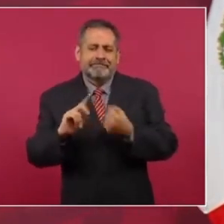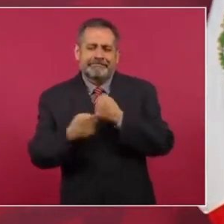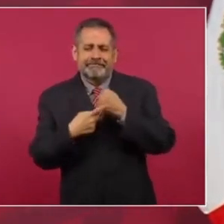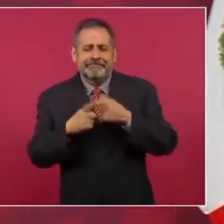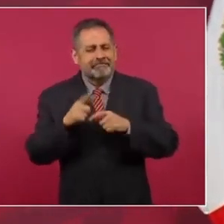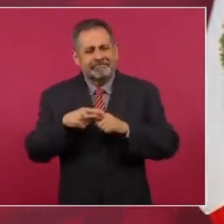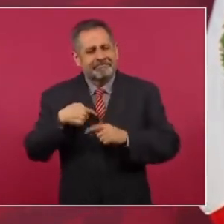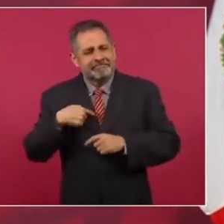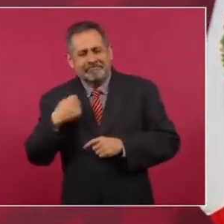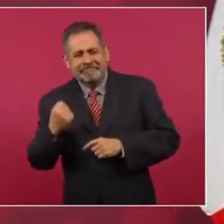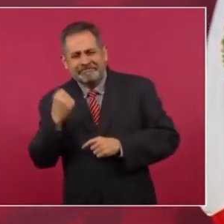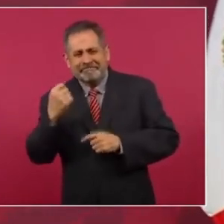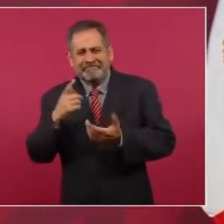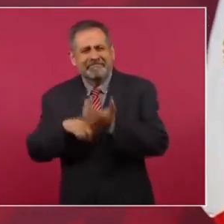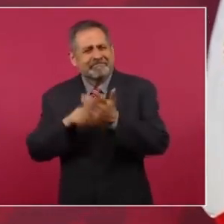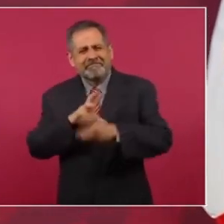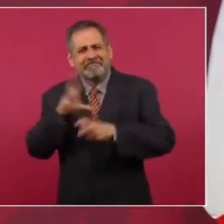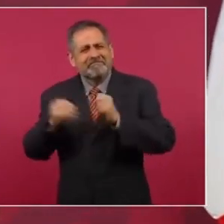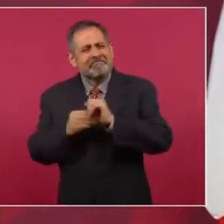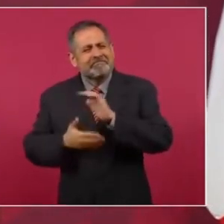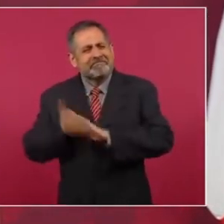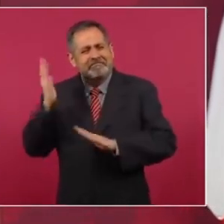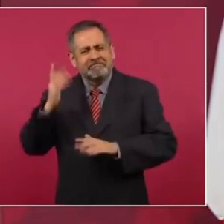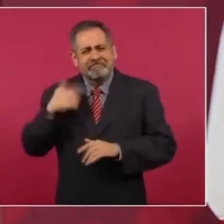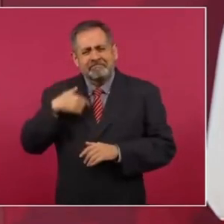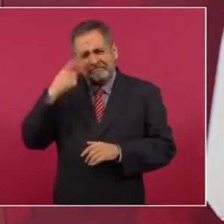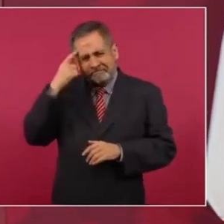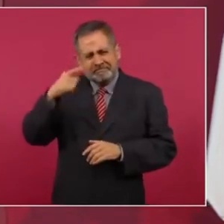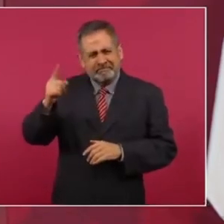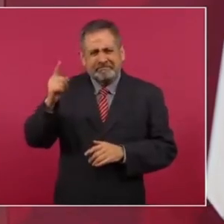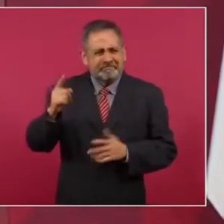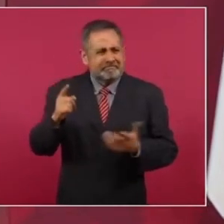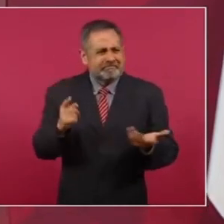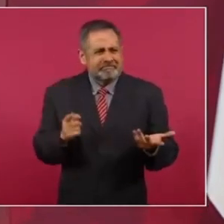Estos nos están viendo la cara.